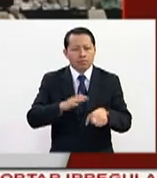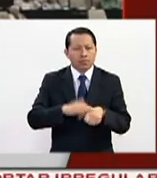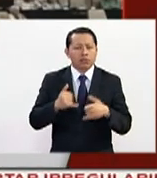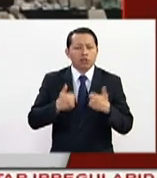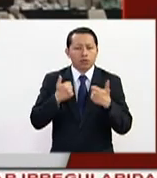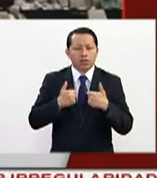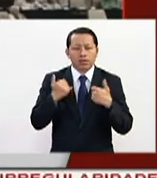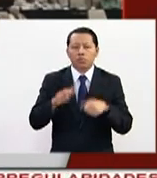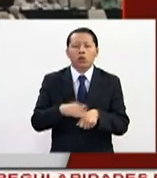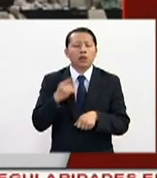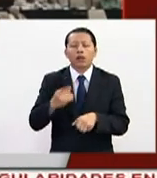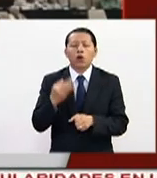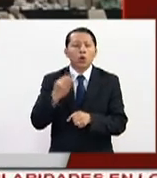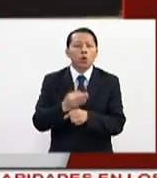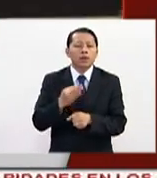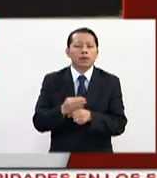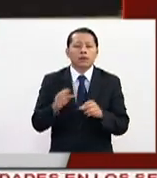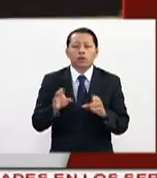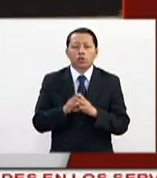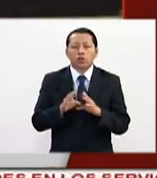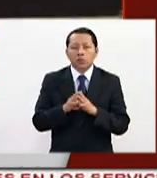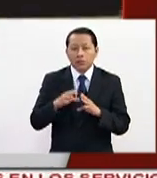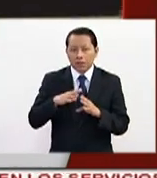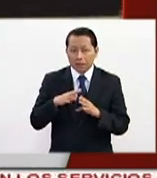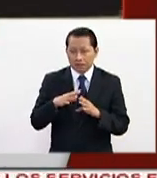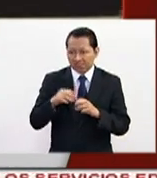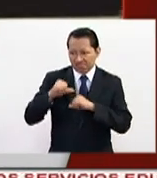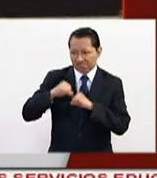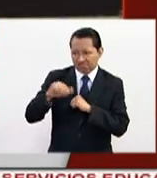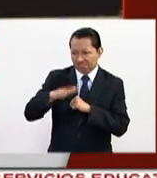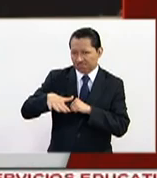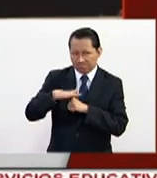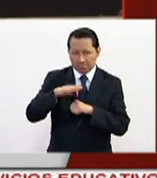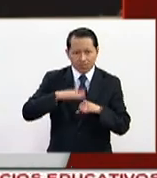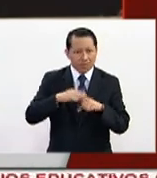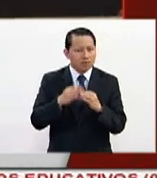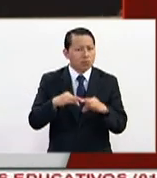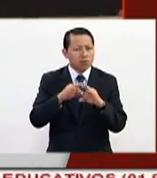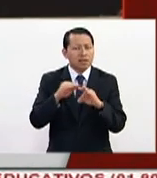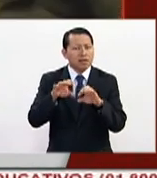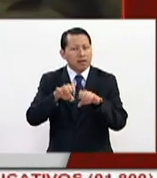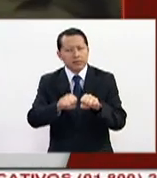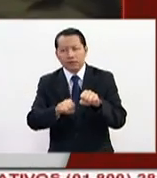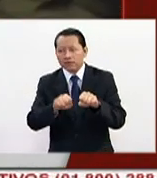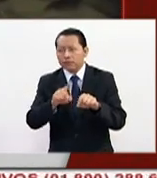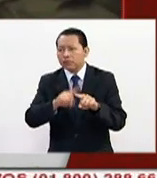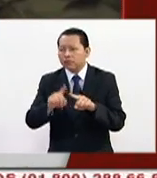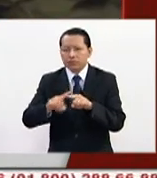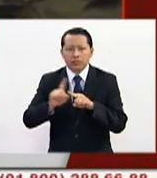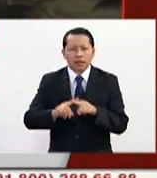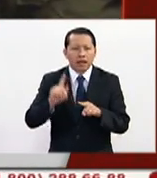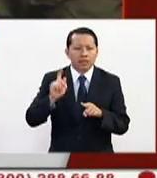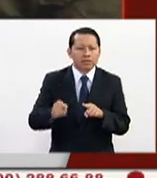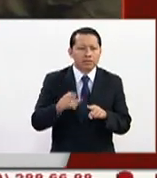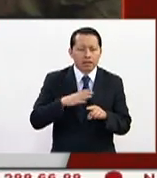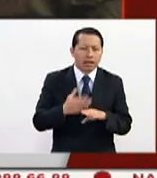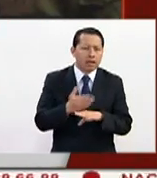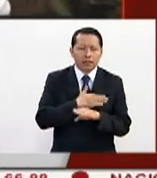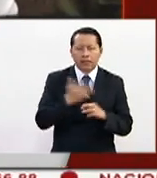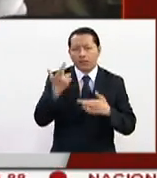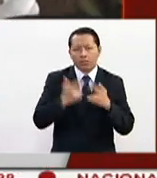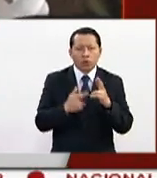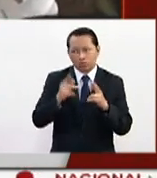debido a que pues, hasta el momento las autoridades más importantes son todavía ocupadas por personajes de la